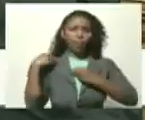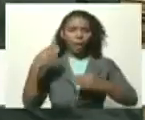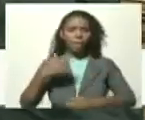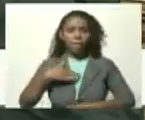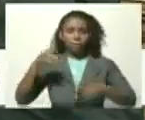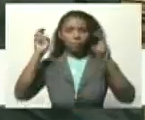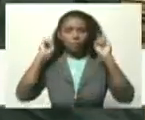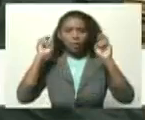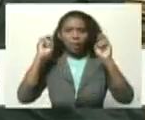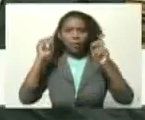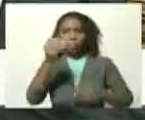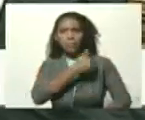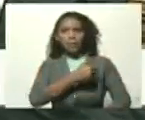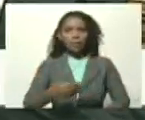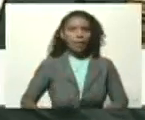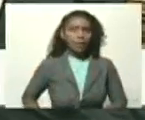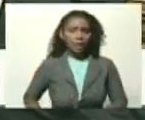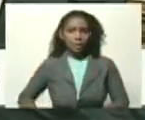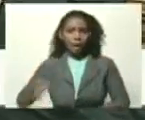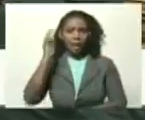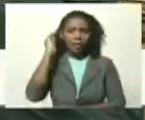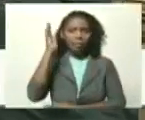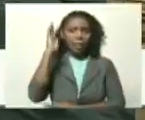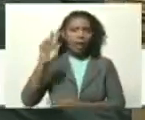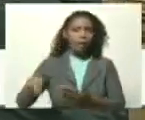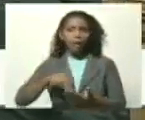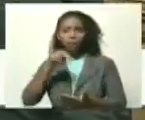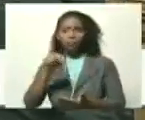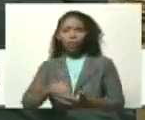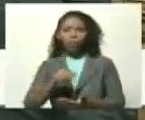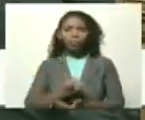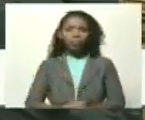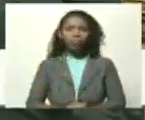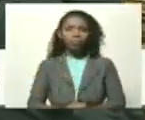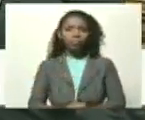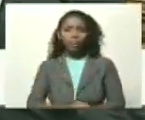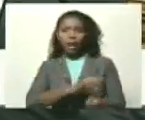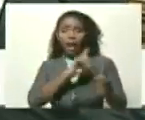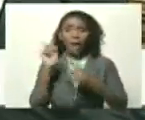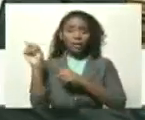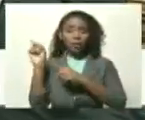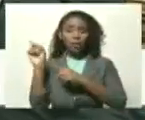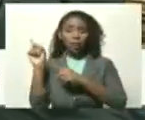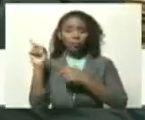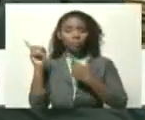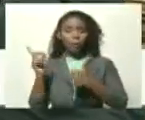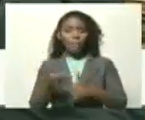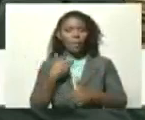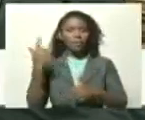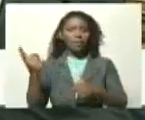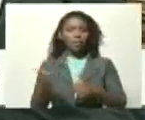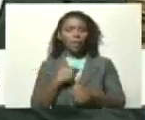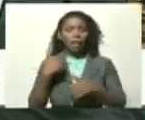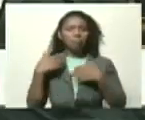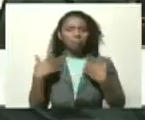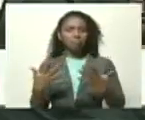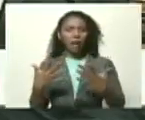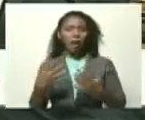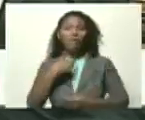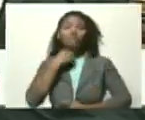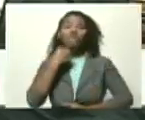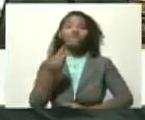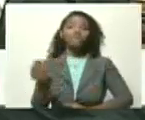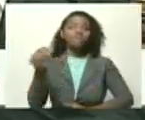condición de presidente de la Asamblea Nacional. Esto es principalmente un vocero